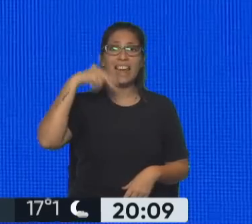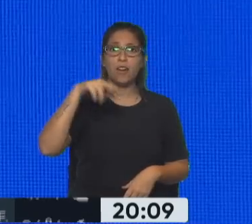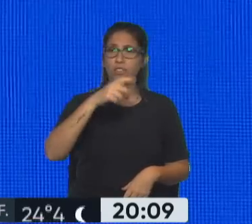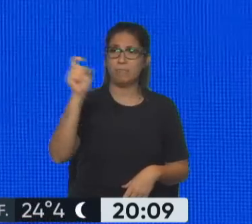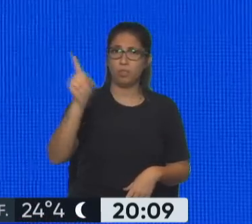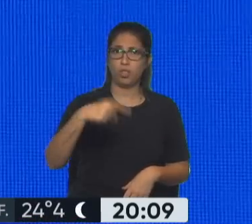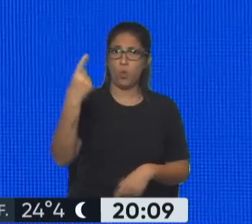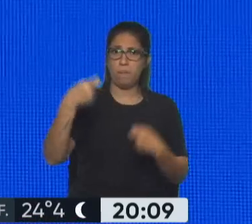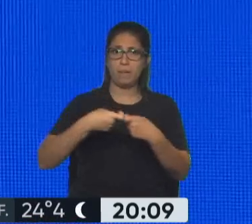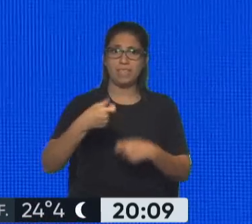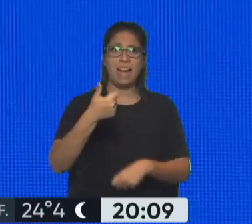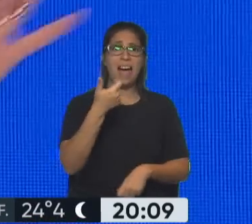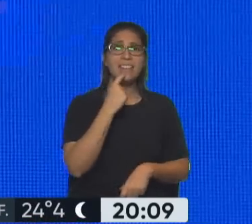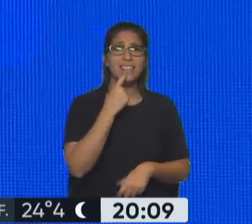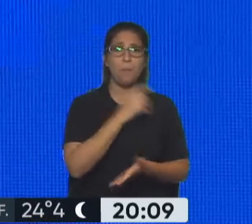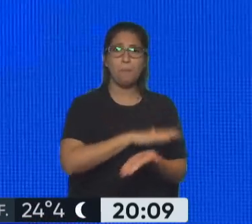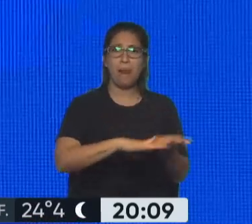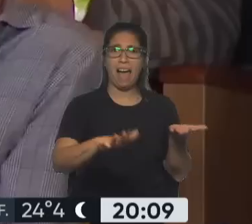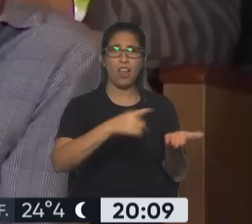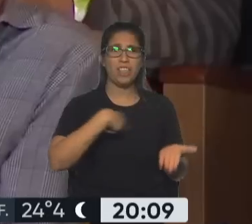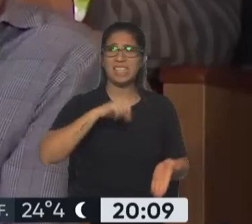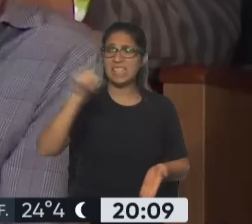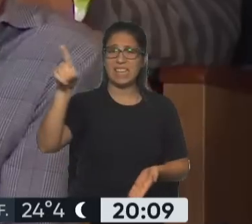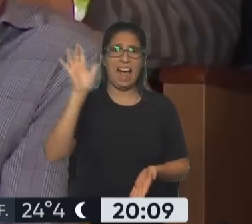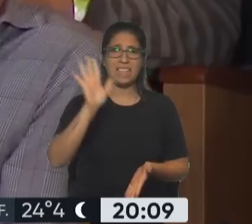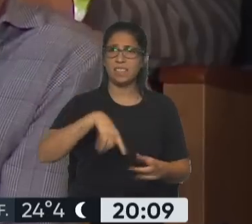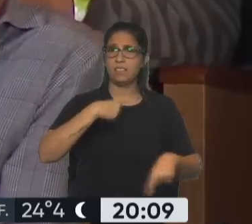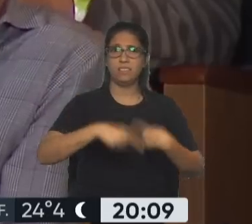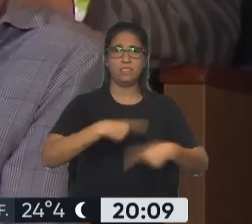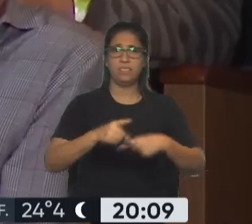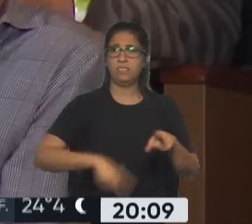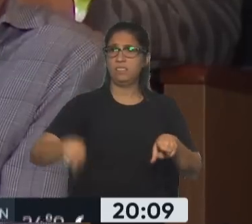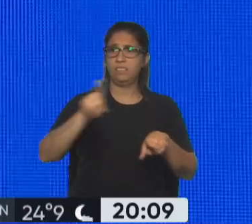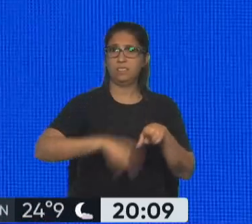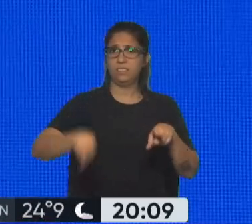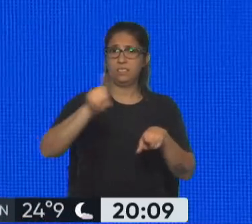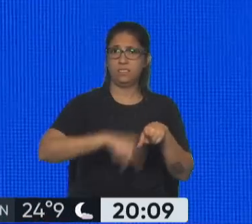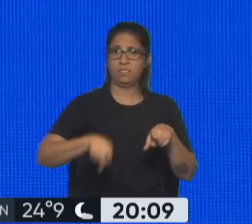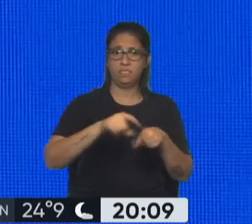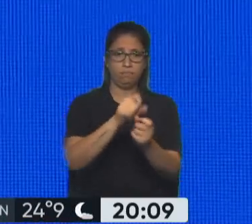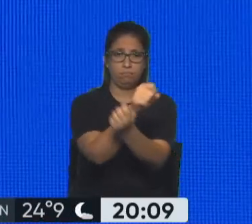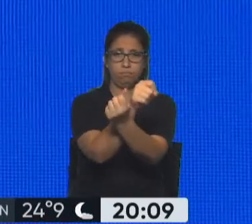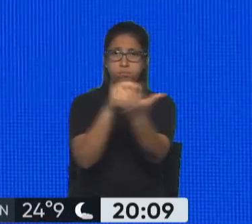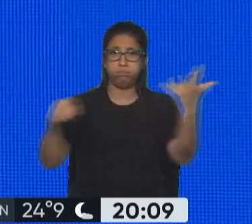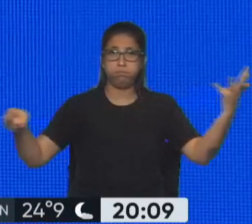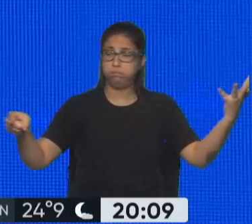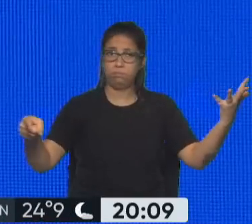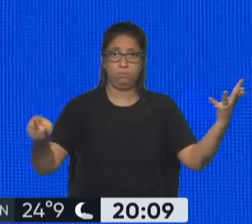100%. Aceros planos, 100% Techin. Y así podríamos seguir enumerando el grado de concentración.